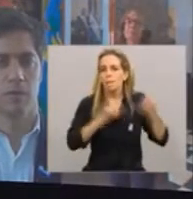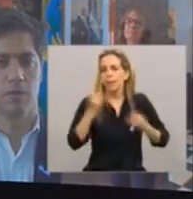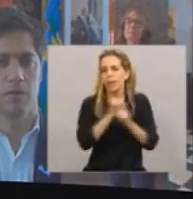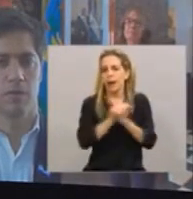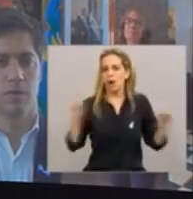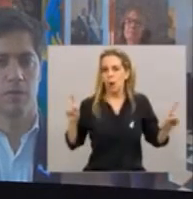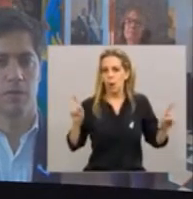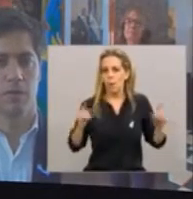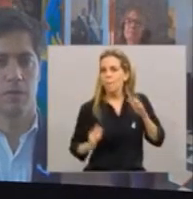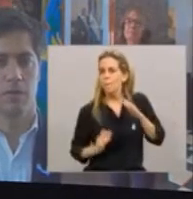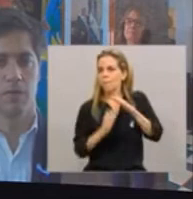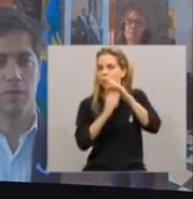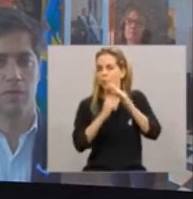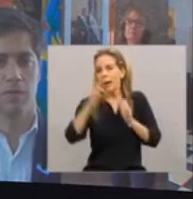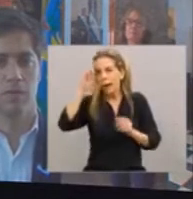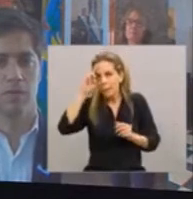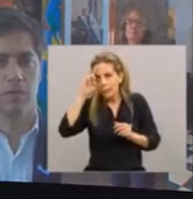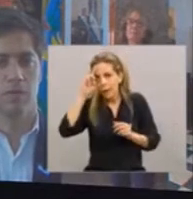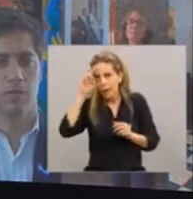respetarnos